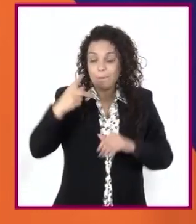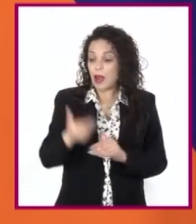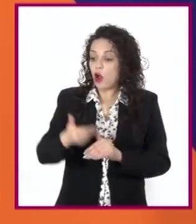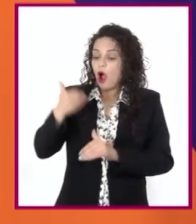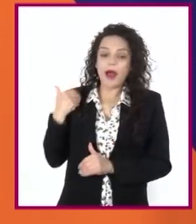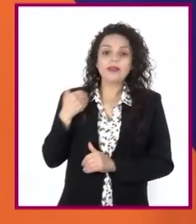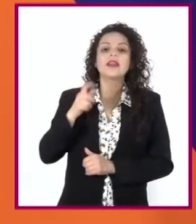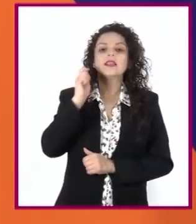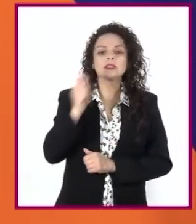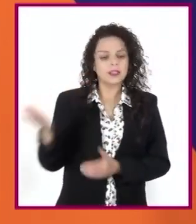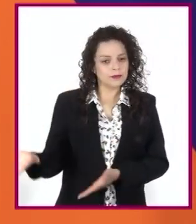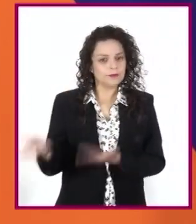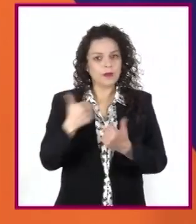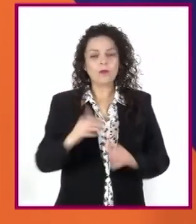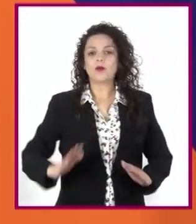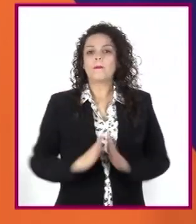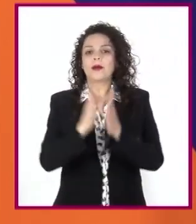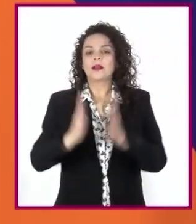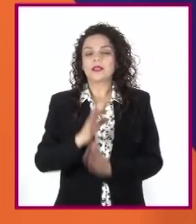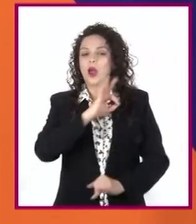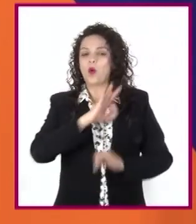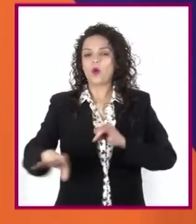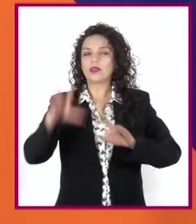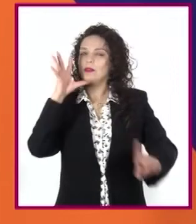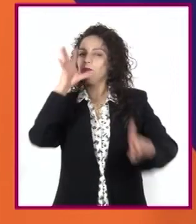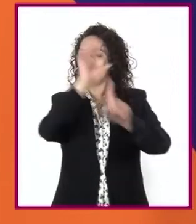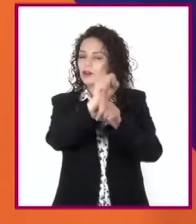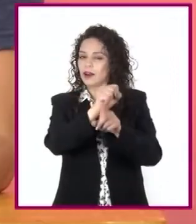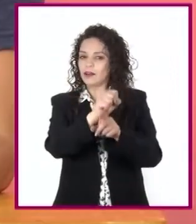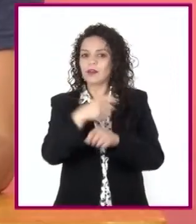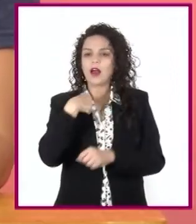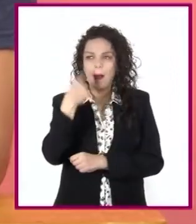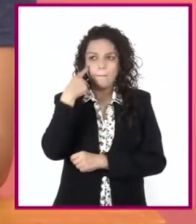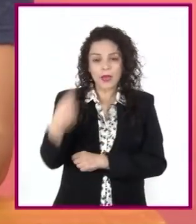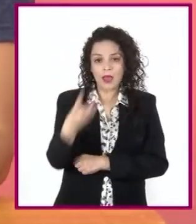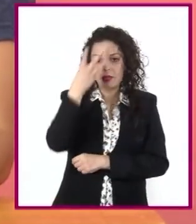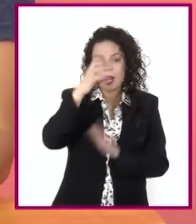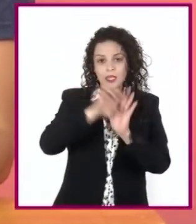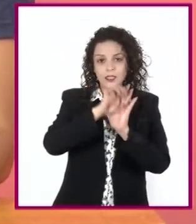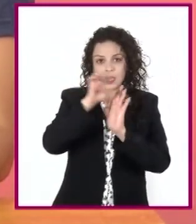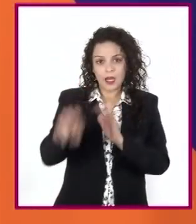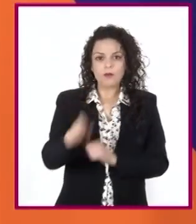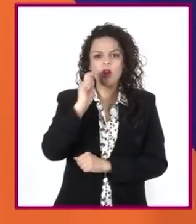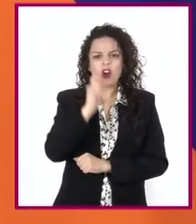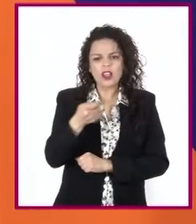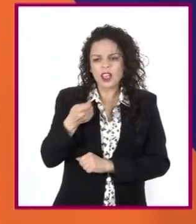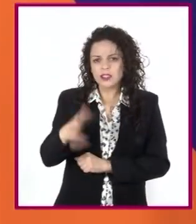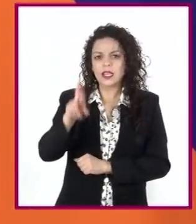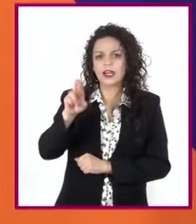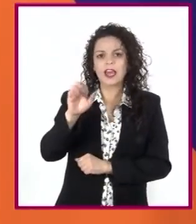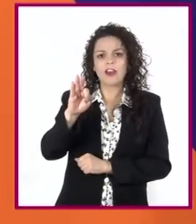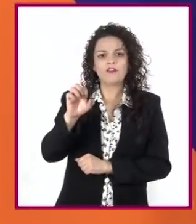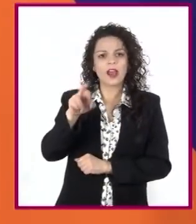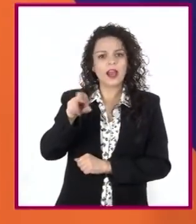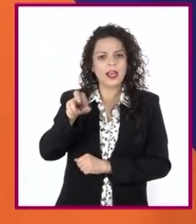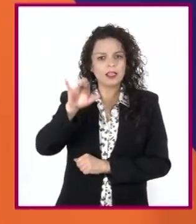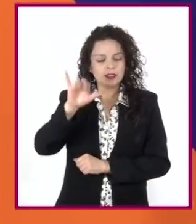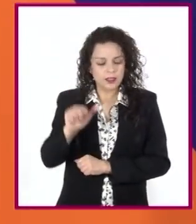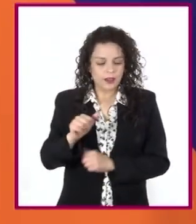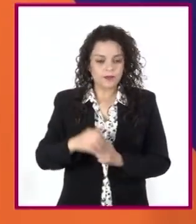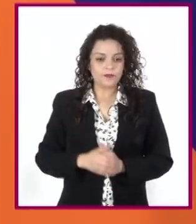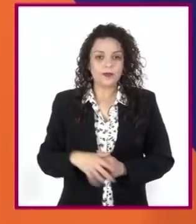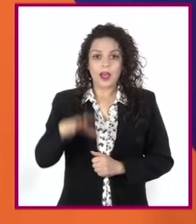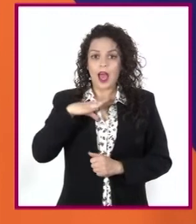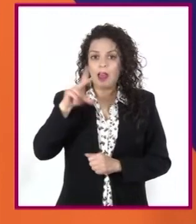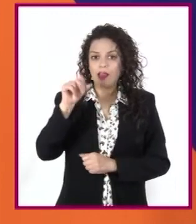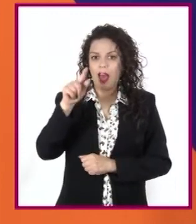a participar en el último reto. Les mostraré 3 ejemplos de referencias. A partir de los datos que presenta,